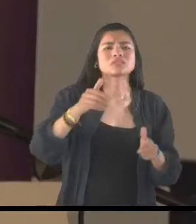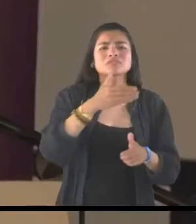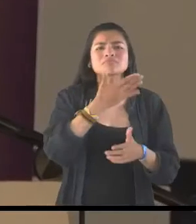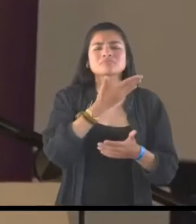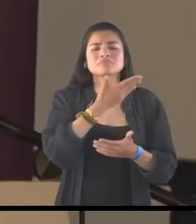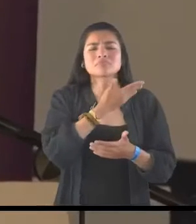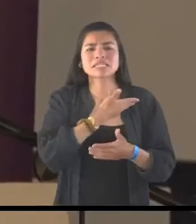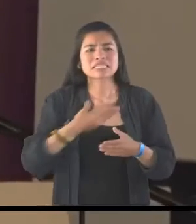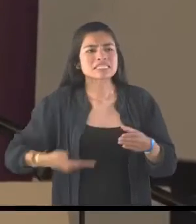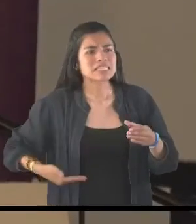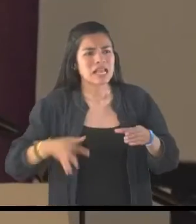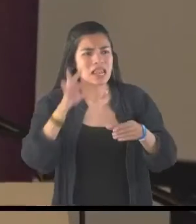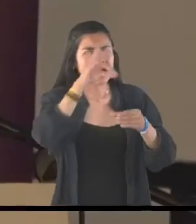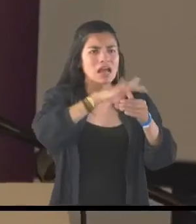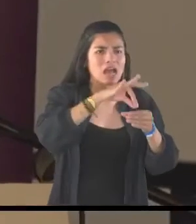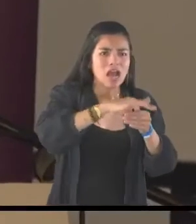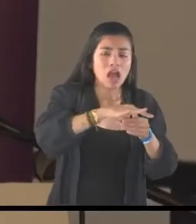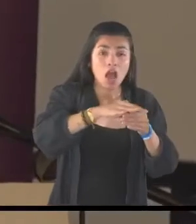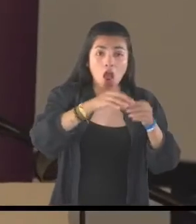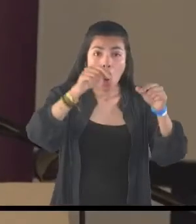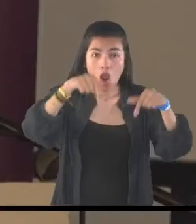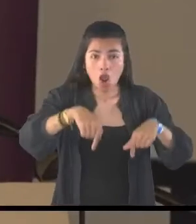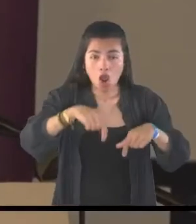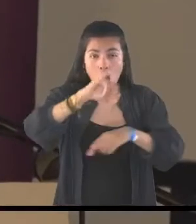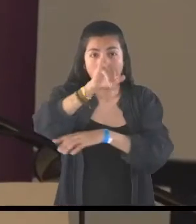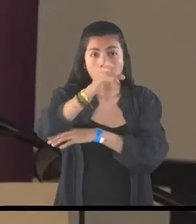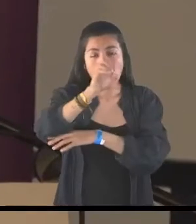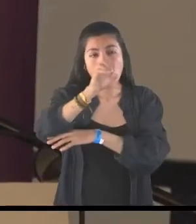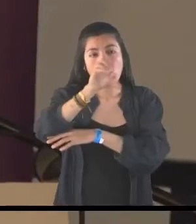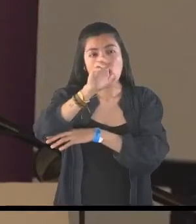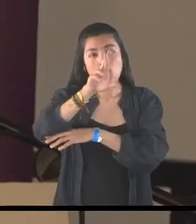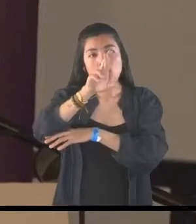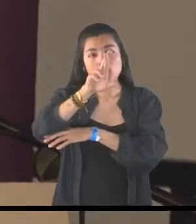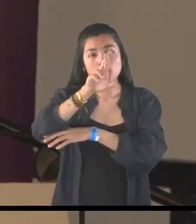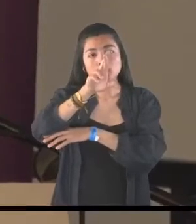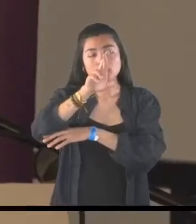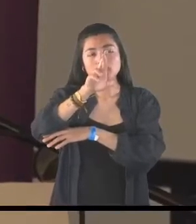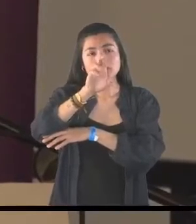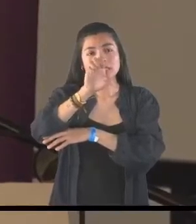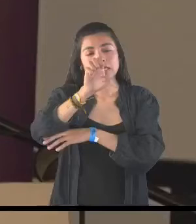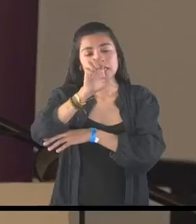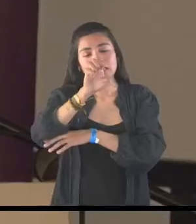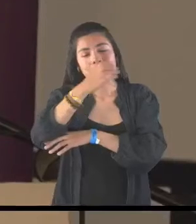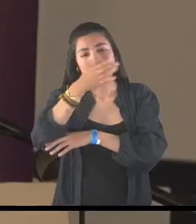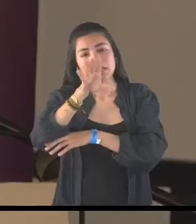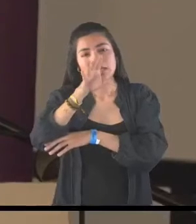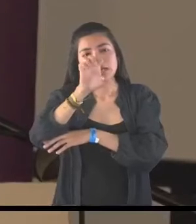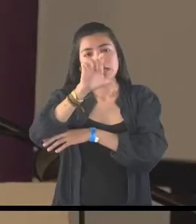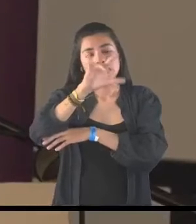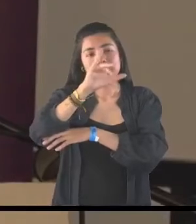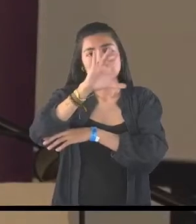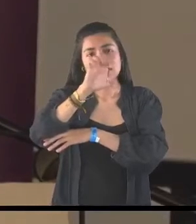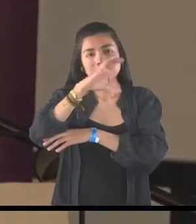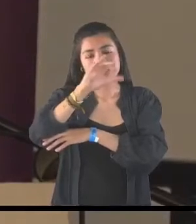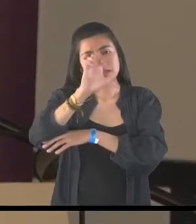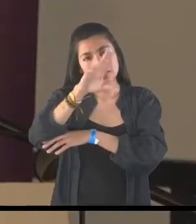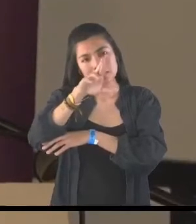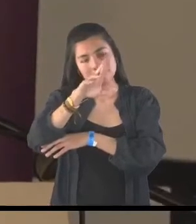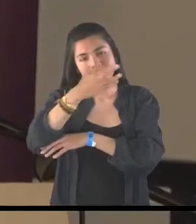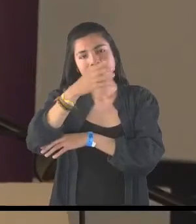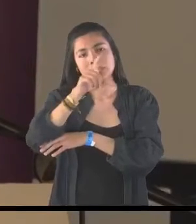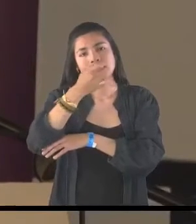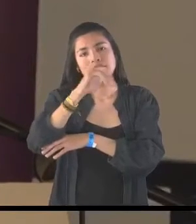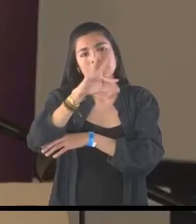justamente, dentro de 2 horas, hace 76 años fue asesinado por lo que él llamaba esa